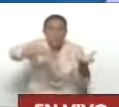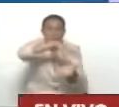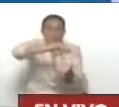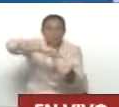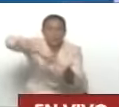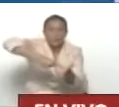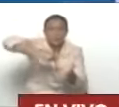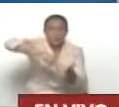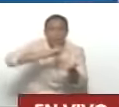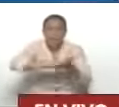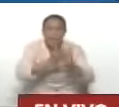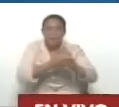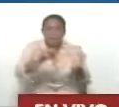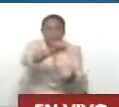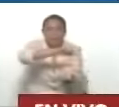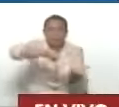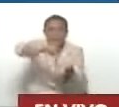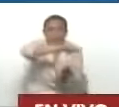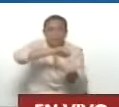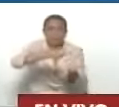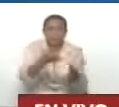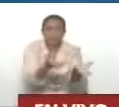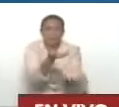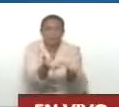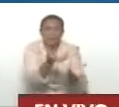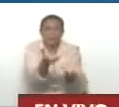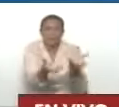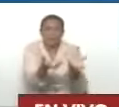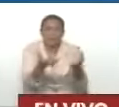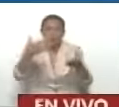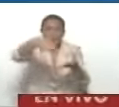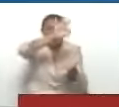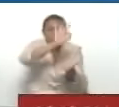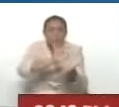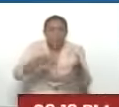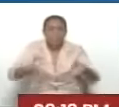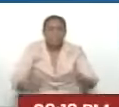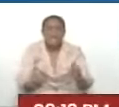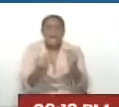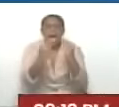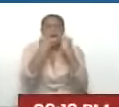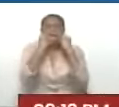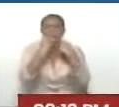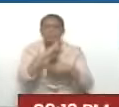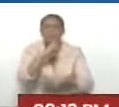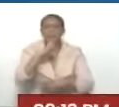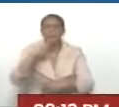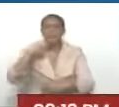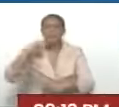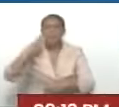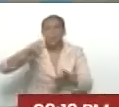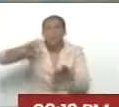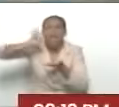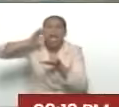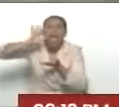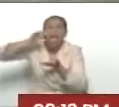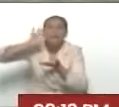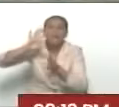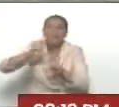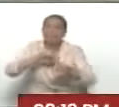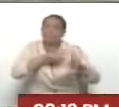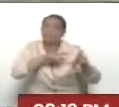mío. Esa arepita caliente, tú le pones esto encima. Con un marroncito.